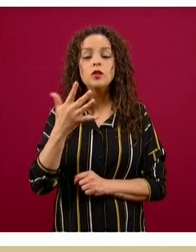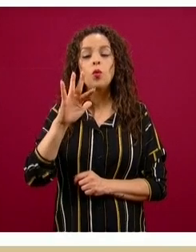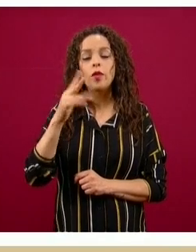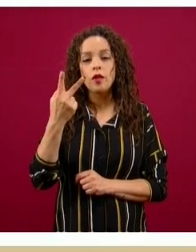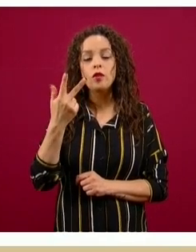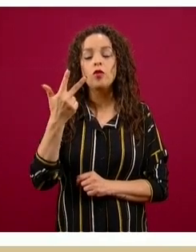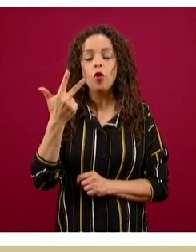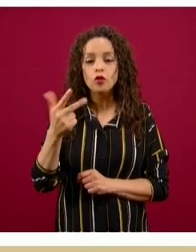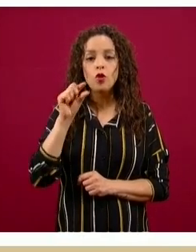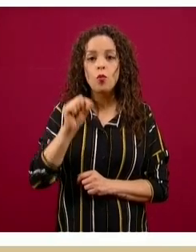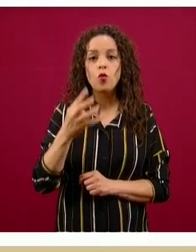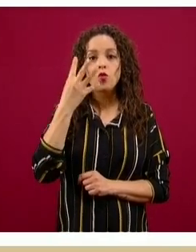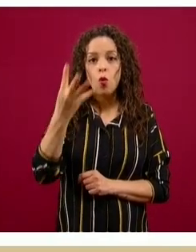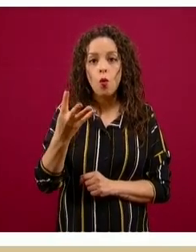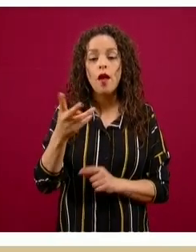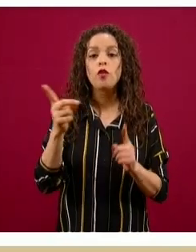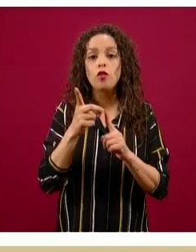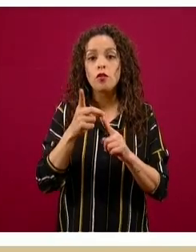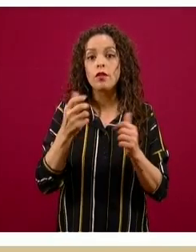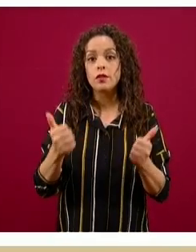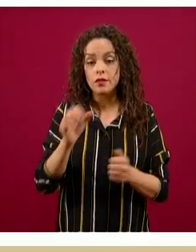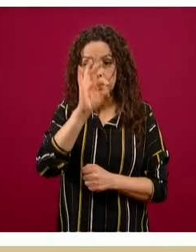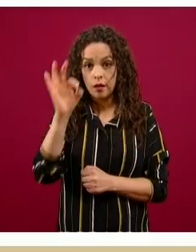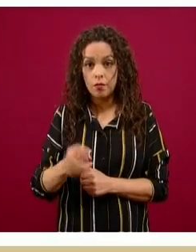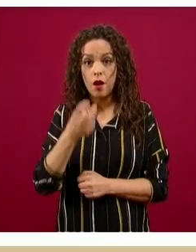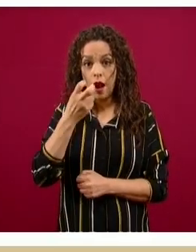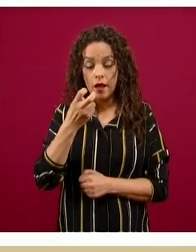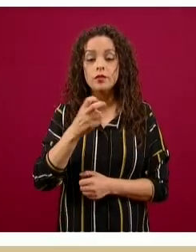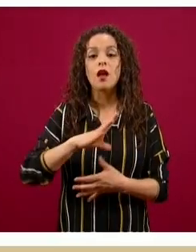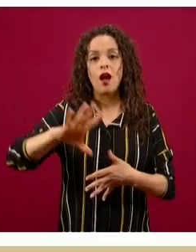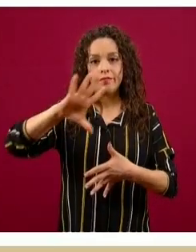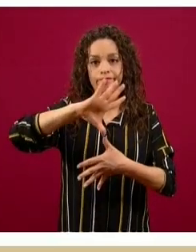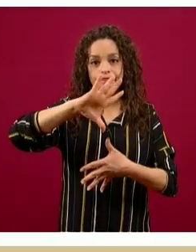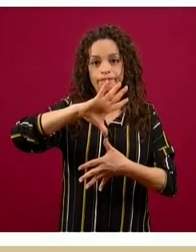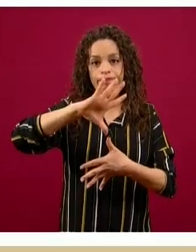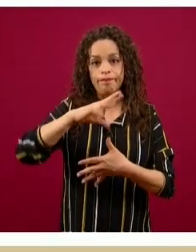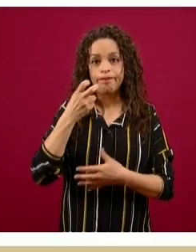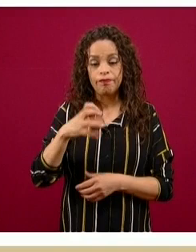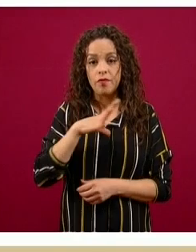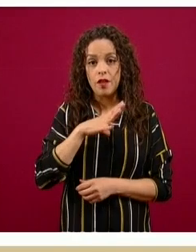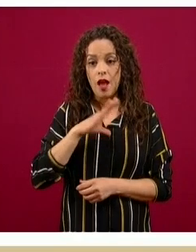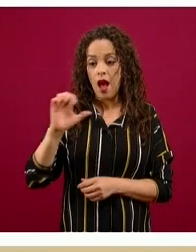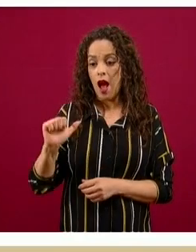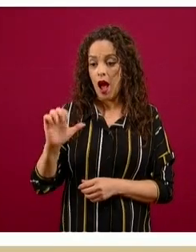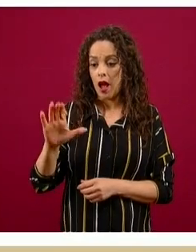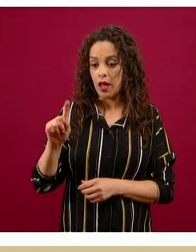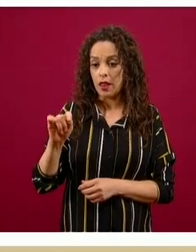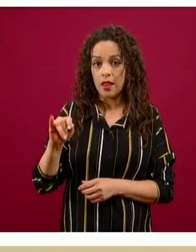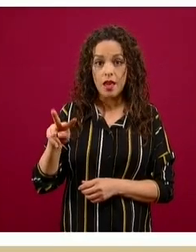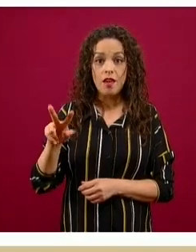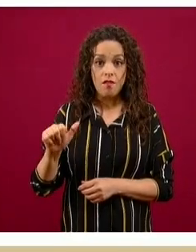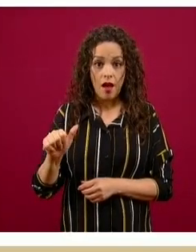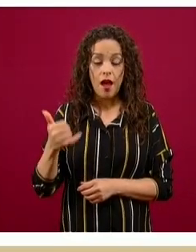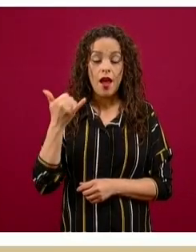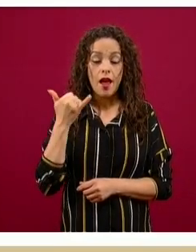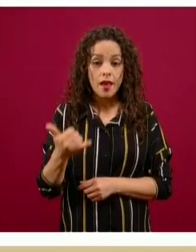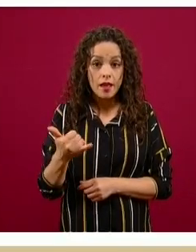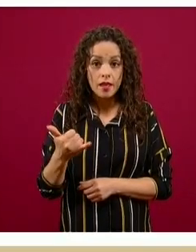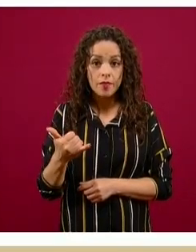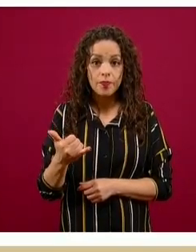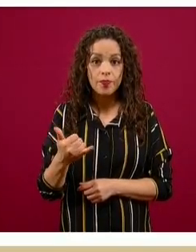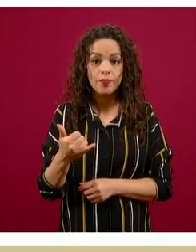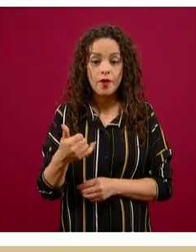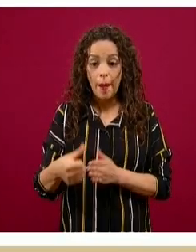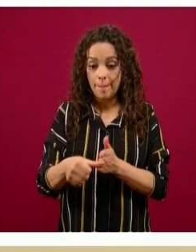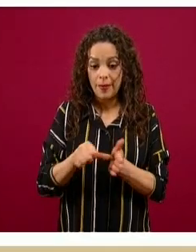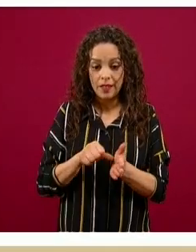región de las Américas y es donde está activa la pandemia, y que además durante prácticamente el último